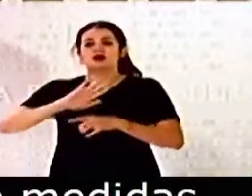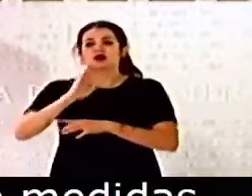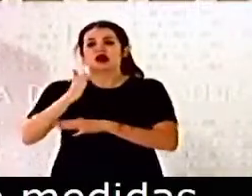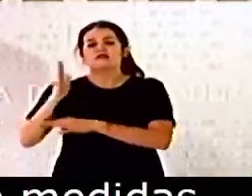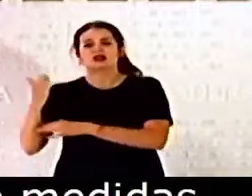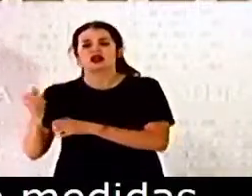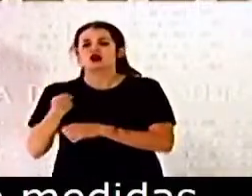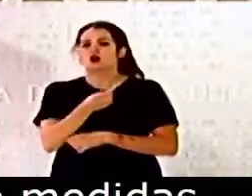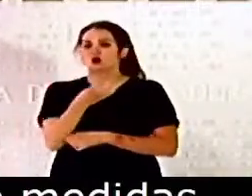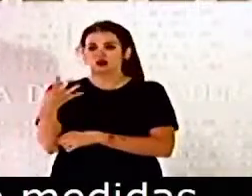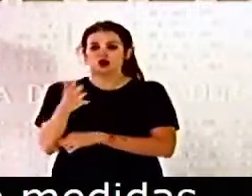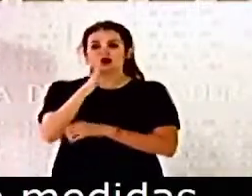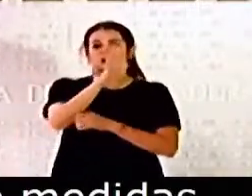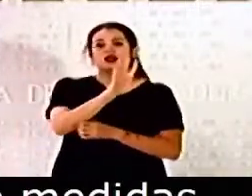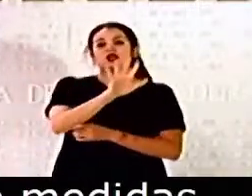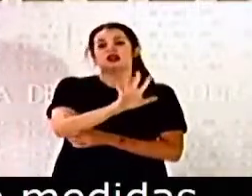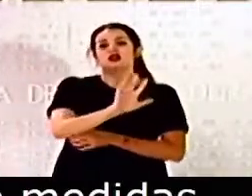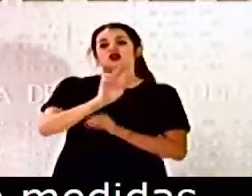589,